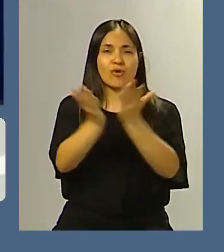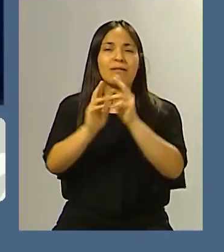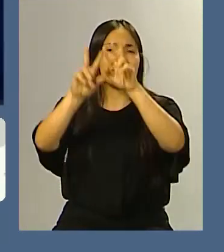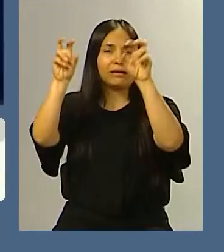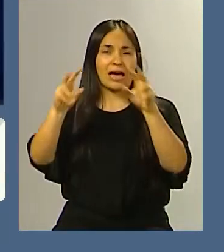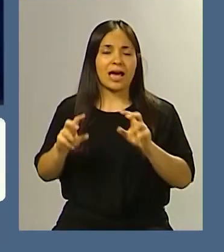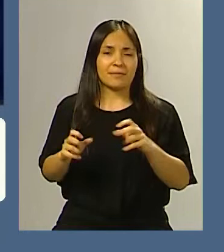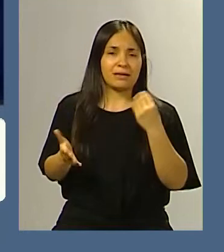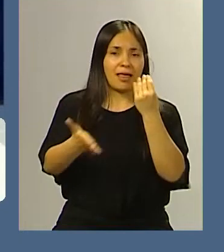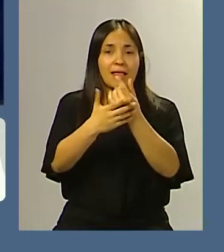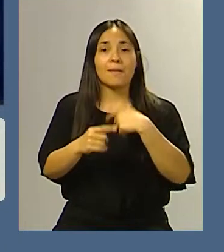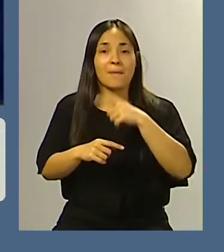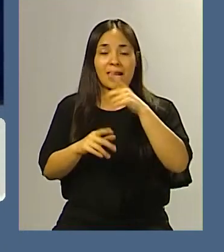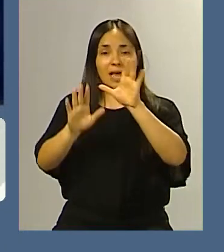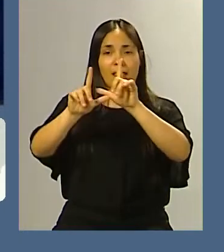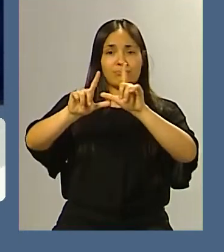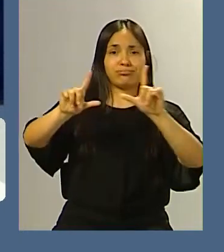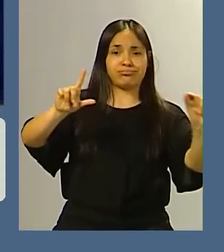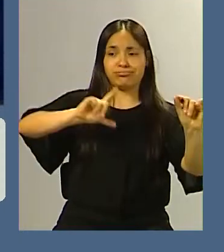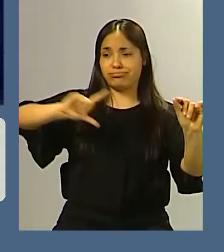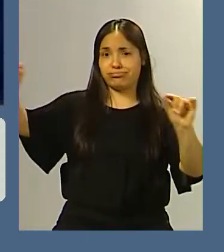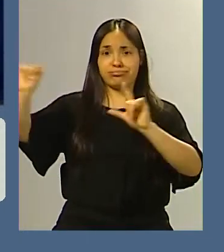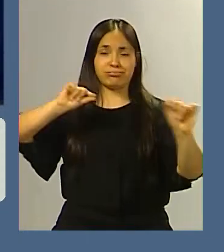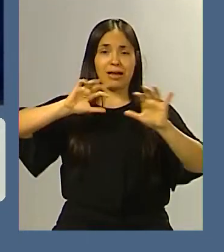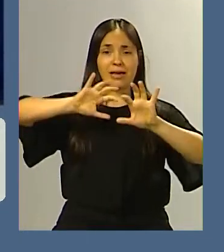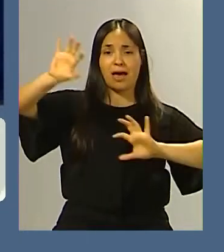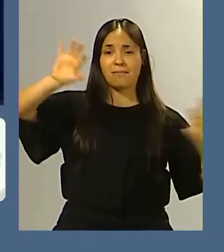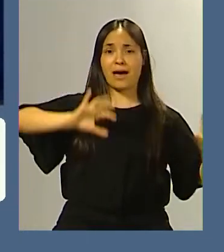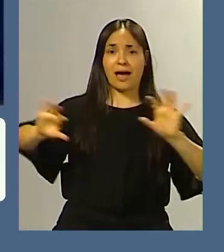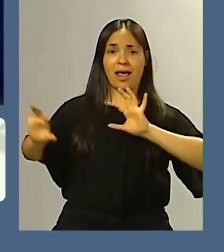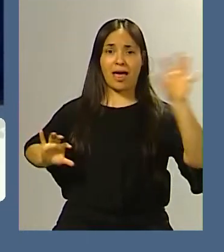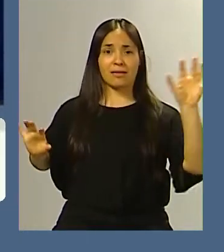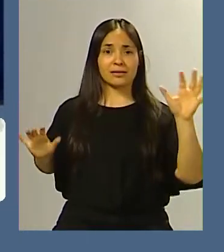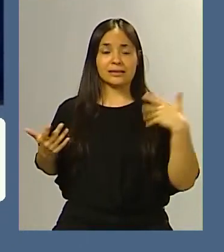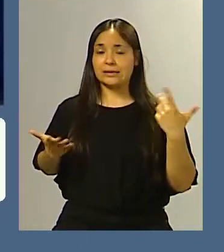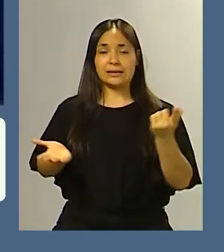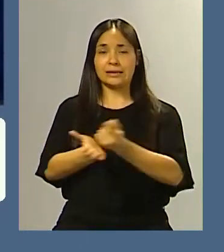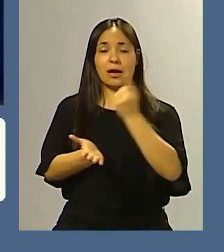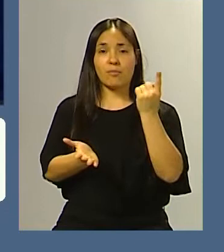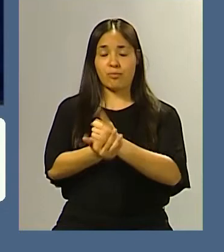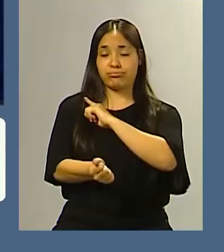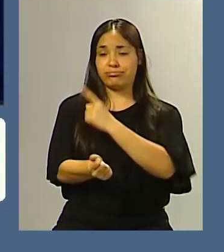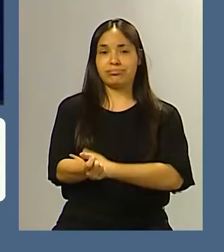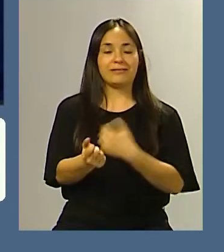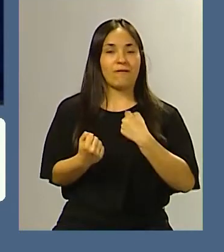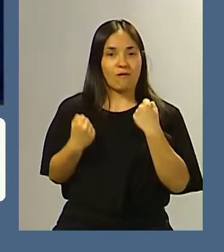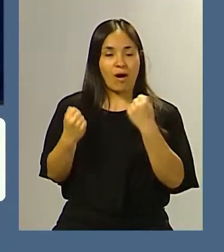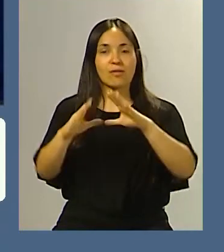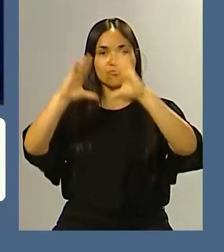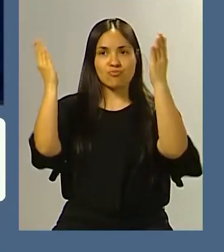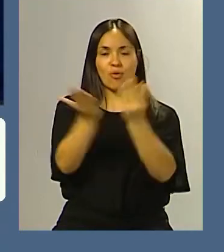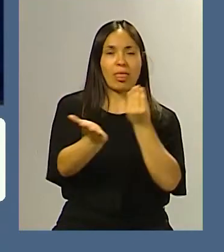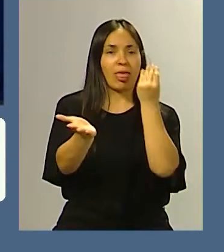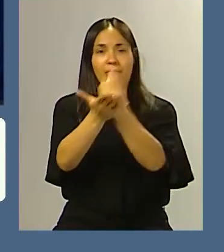Cuando estamos aislados y separados o divididos, no tenemos ninguna condición de disputar las grandes agendas globales. Y el